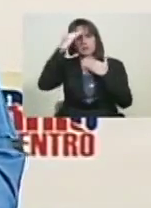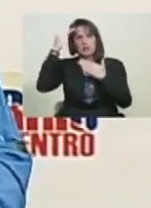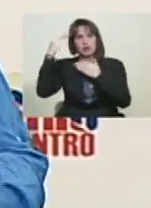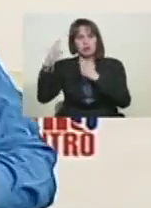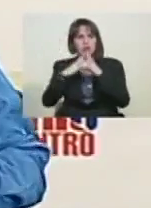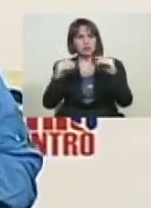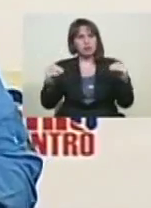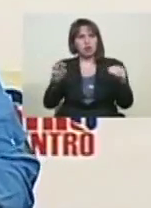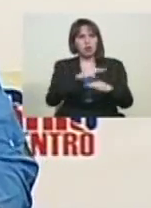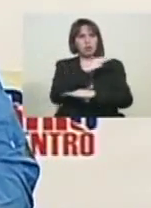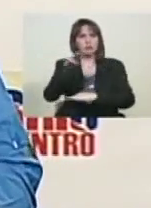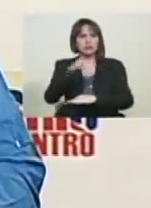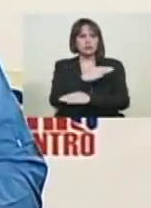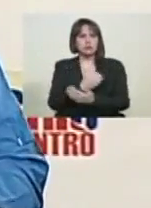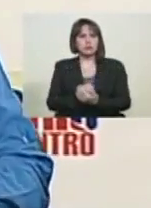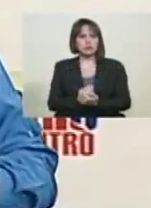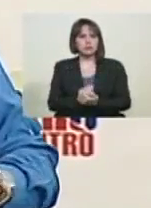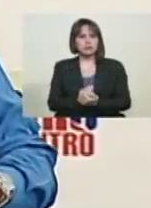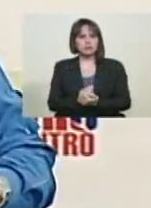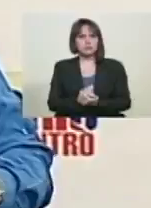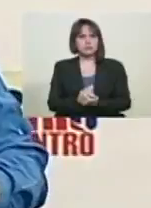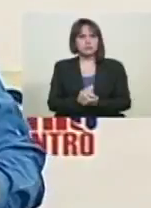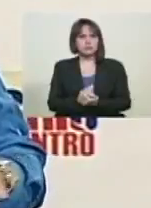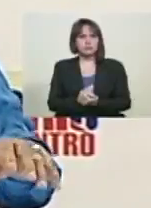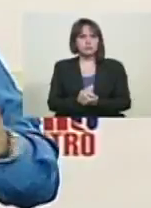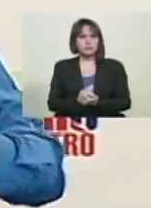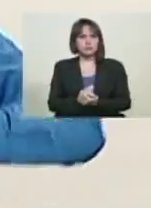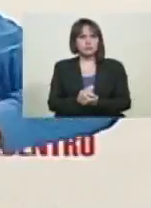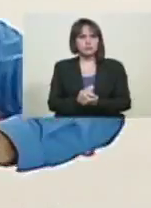todos. Vamos entonces a escuchar